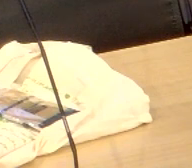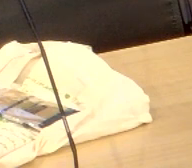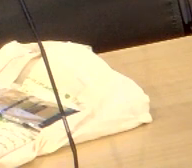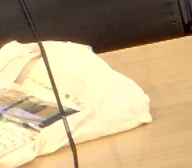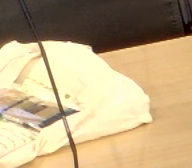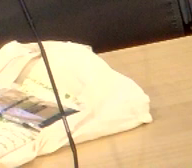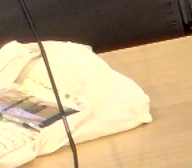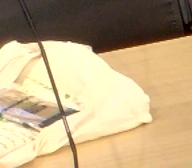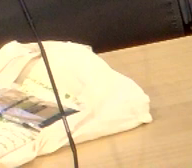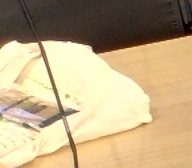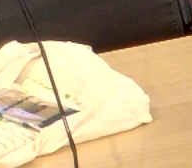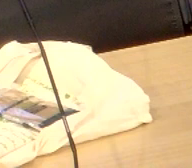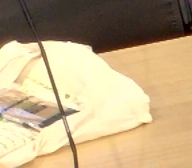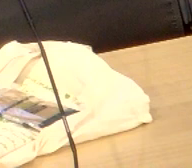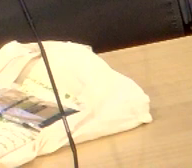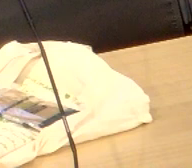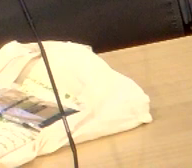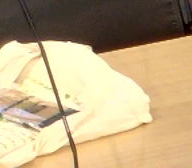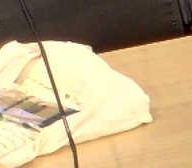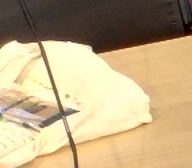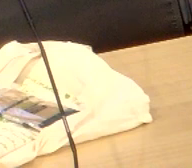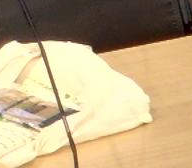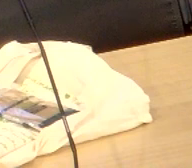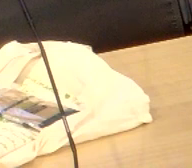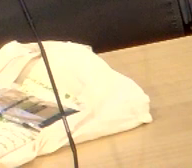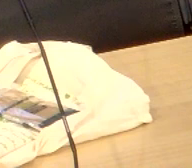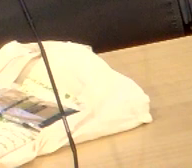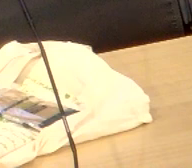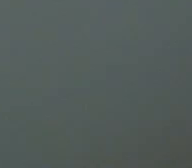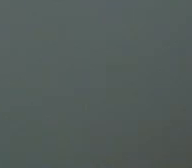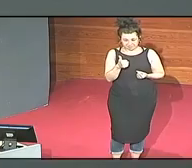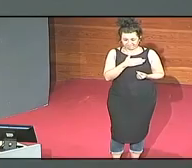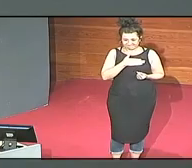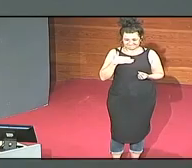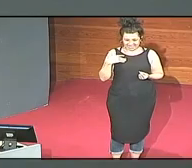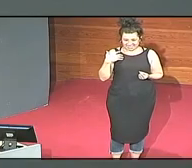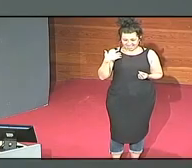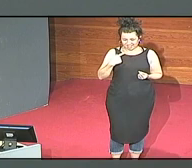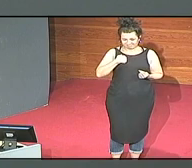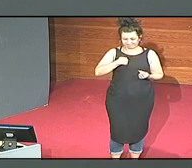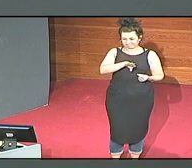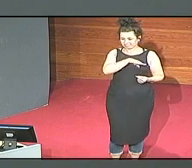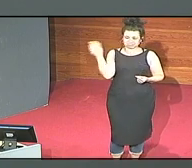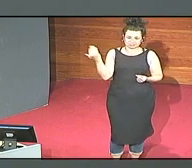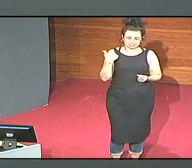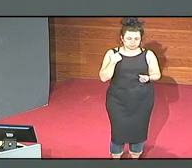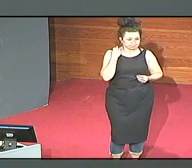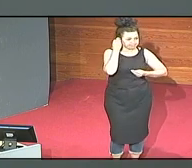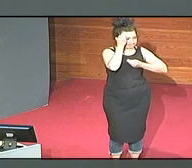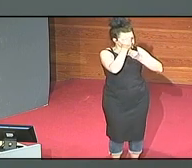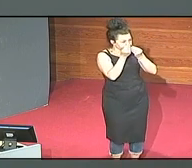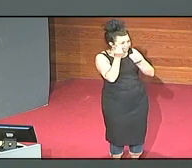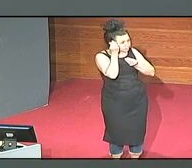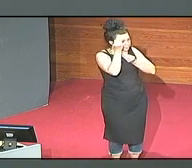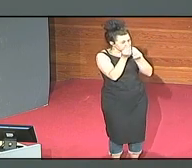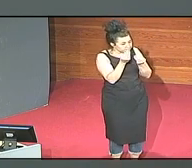el sabio que se olió que lo que estaba intentando el rey era cortarle la cabeza si estuvo un rato pensando y dijo